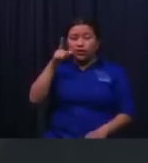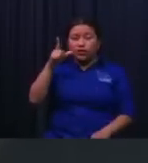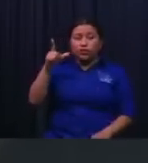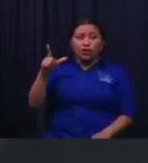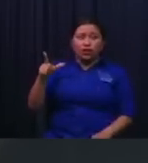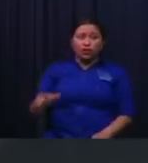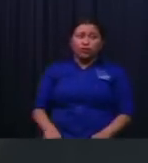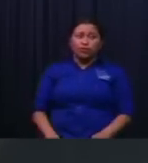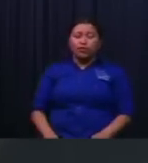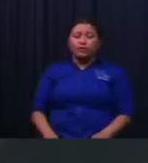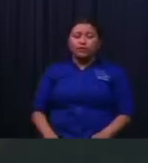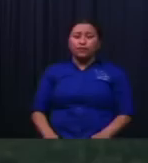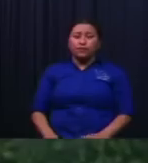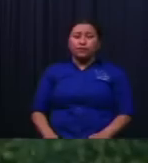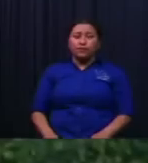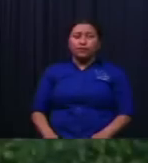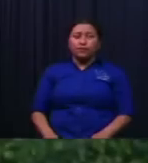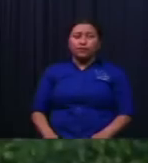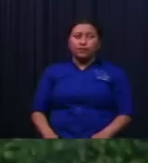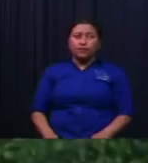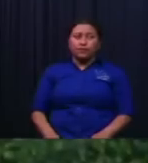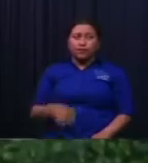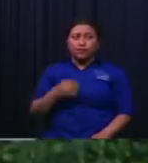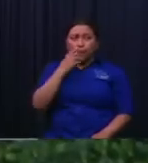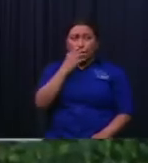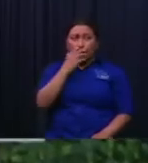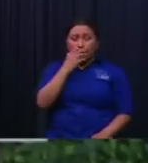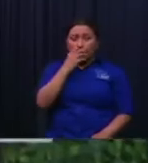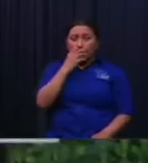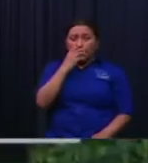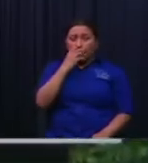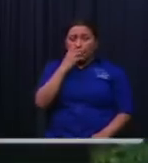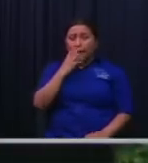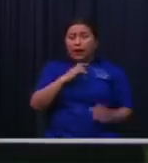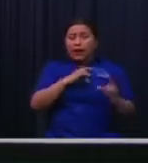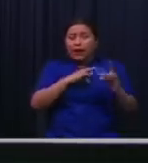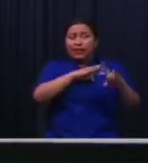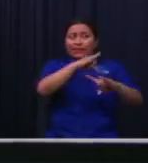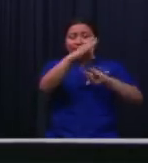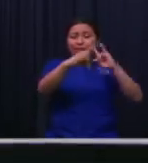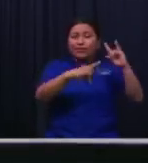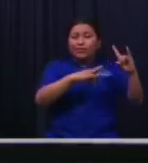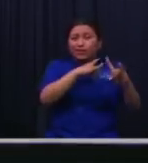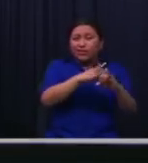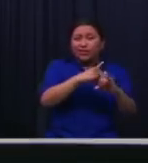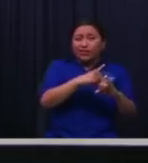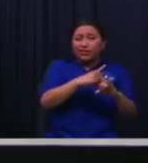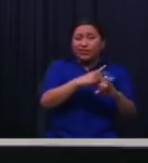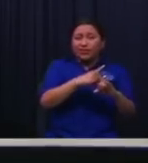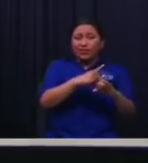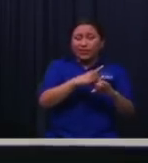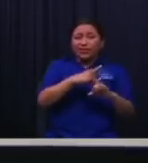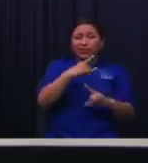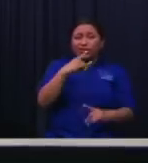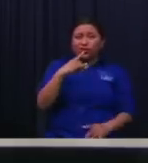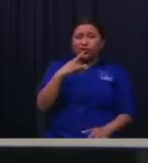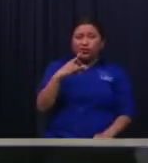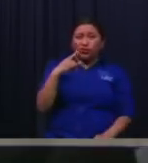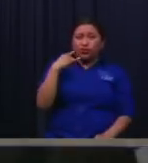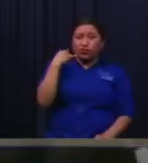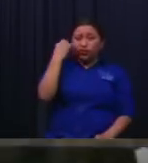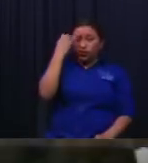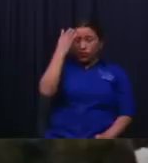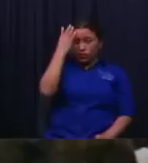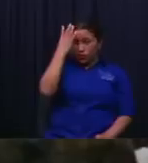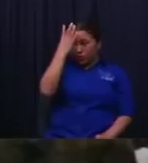mortal. Mira, hermano, es el universo de la iniquidad. Y enciende